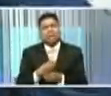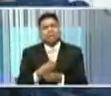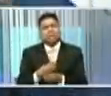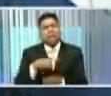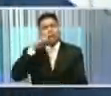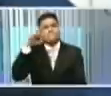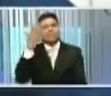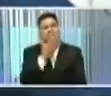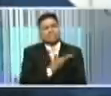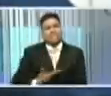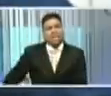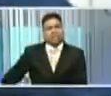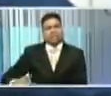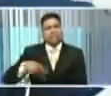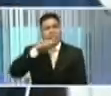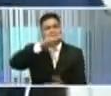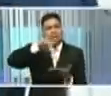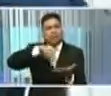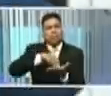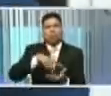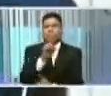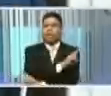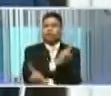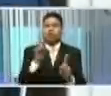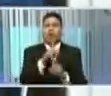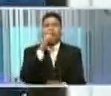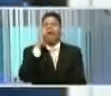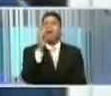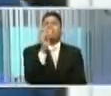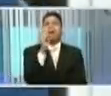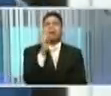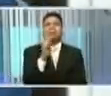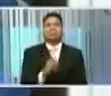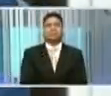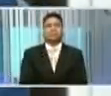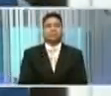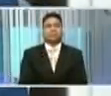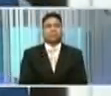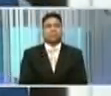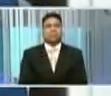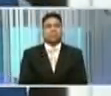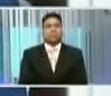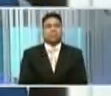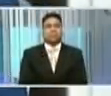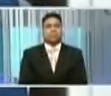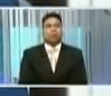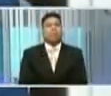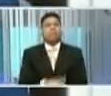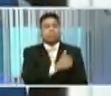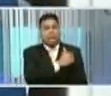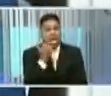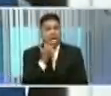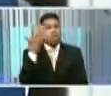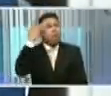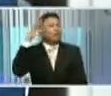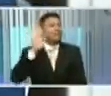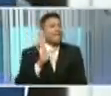pueblo, tienen su alma envenenada de racismo social. Por eso ellos creen que las